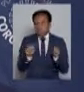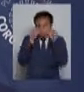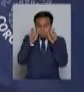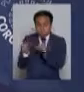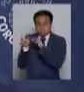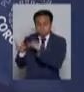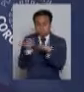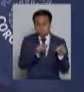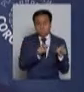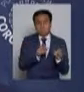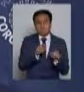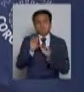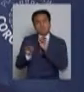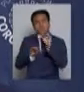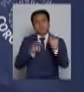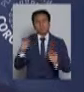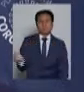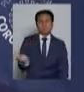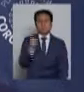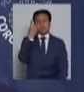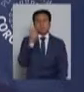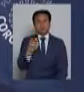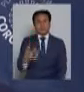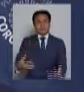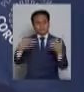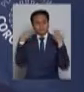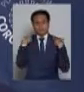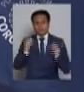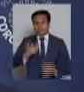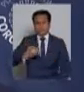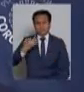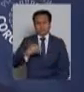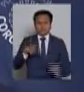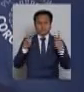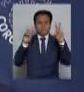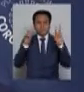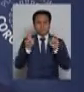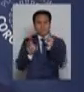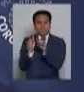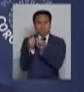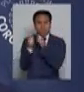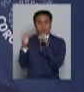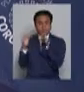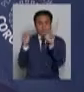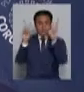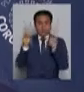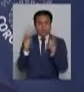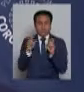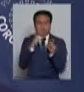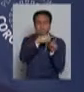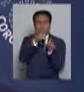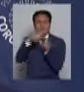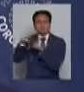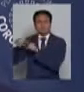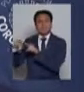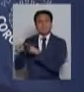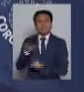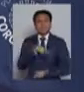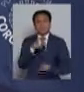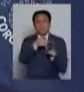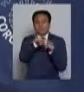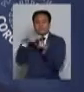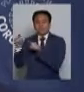fiscalizado, pero llamamos en primer lugar a la responsabilidad, sobre todo de las autoridades de las diferentes